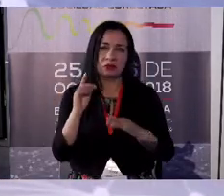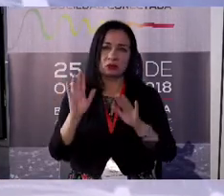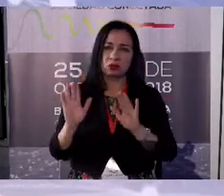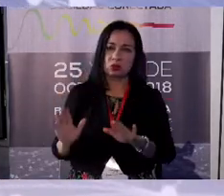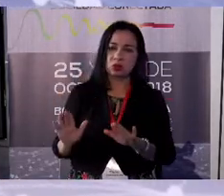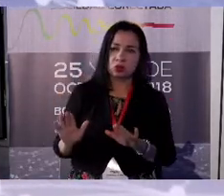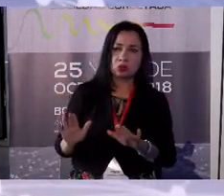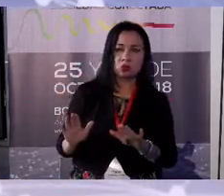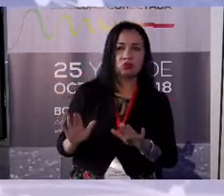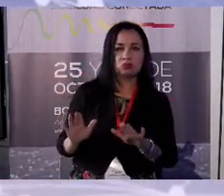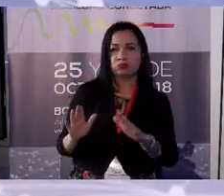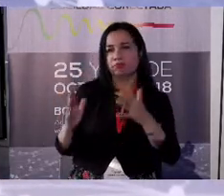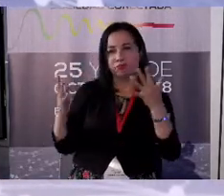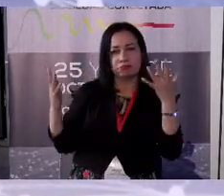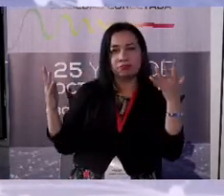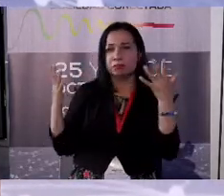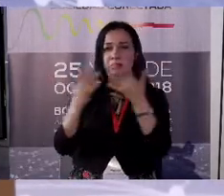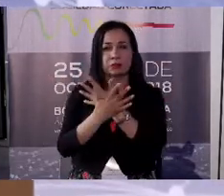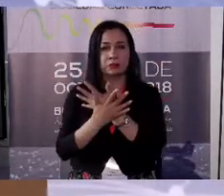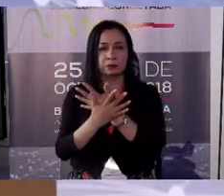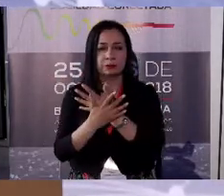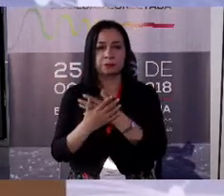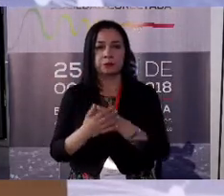Hay un malentendido generalizado.